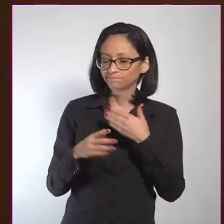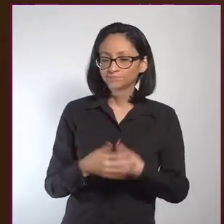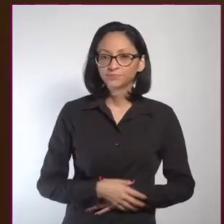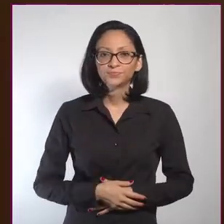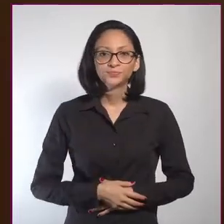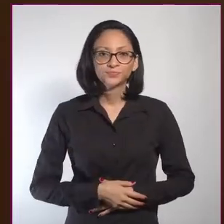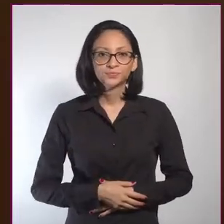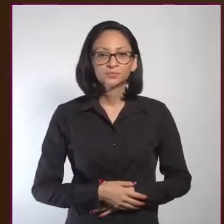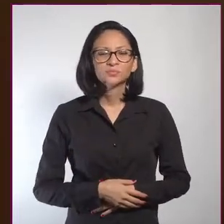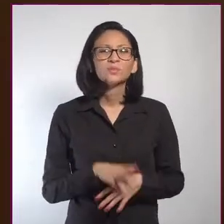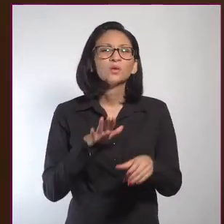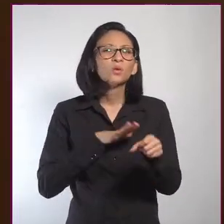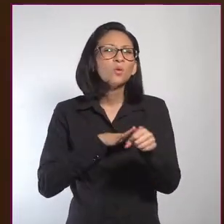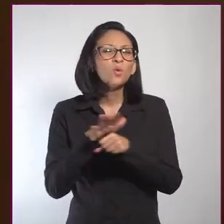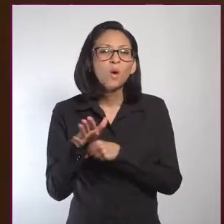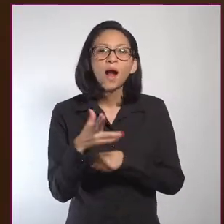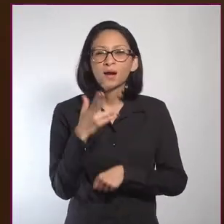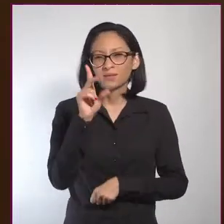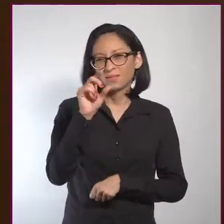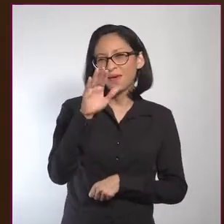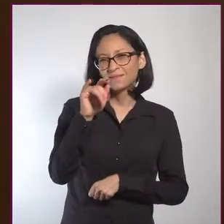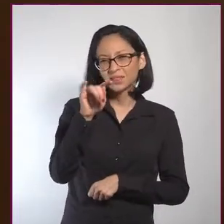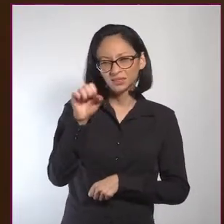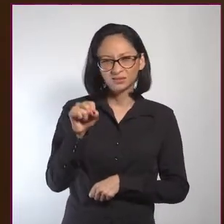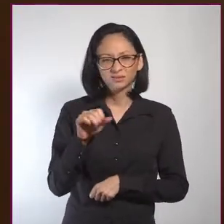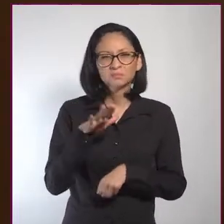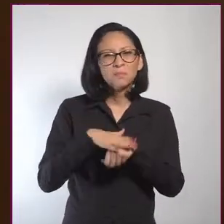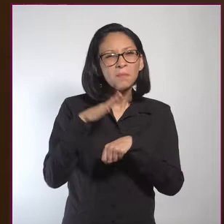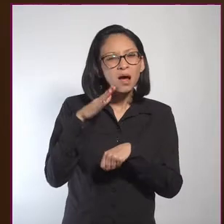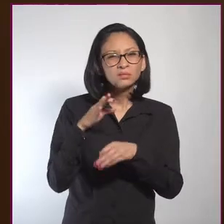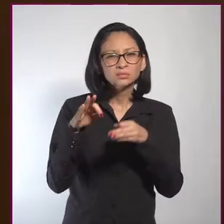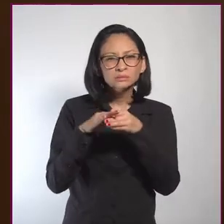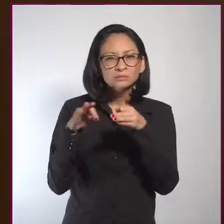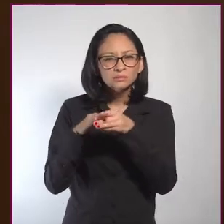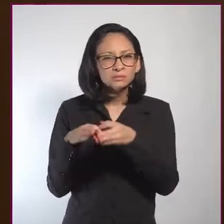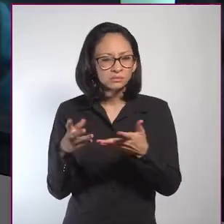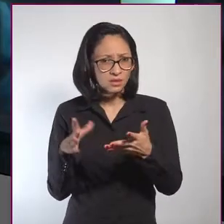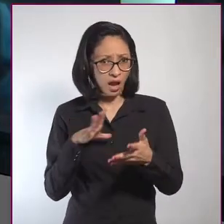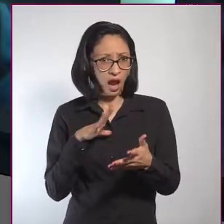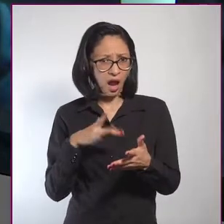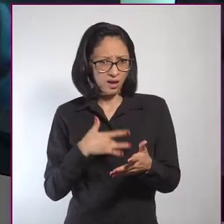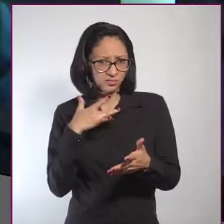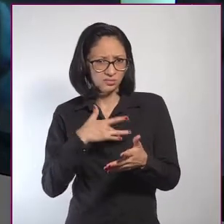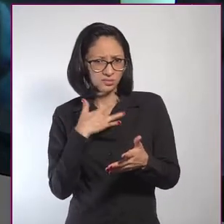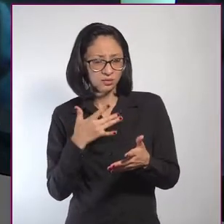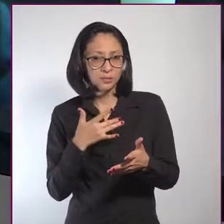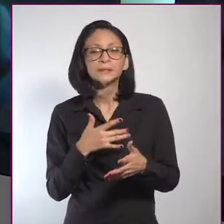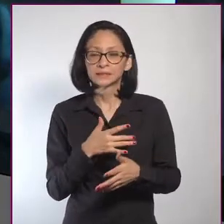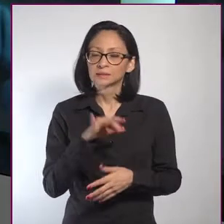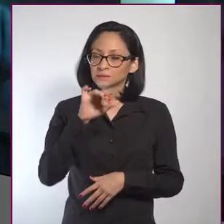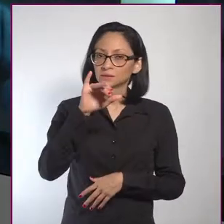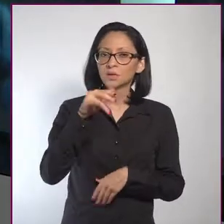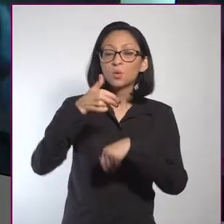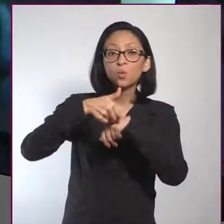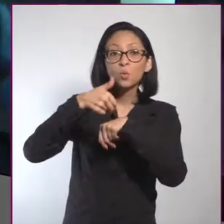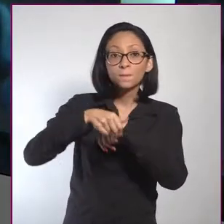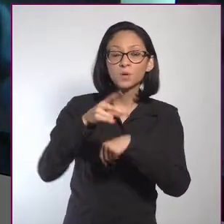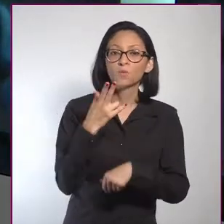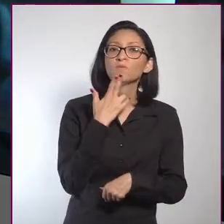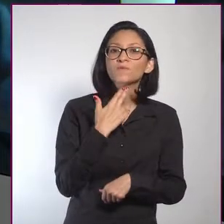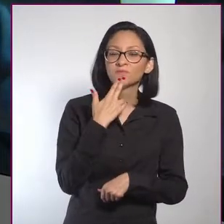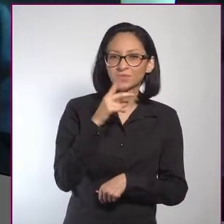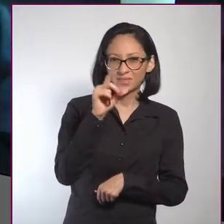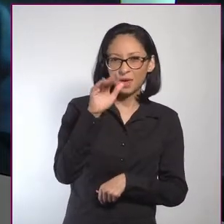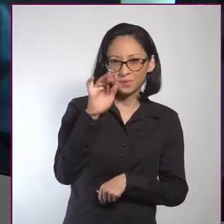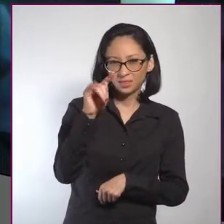Doctor, ¿cuál es el tipo de diabetes más común en México? ¿Presenta síntomas? Sí, la diabetes tipo 2 representa más